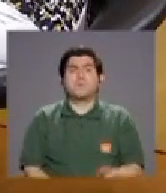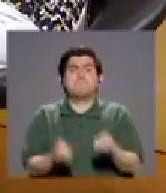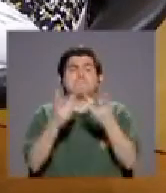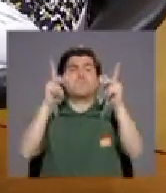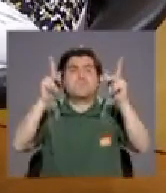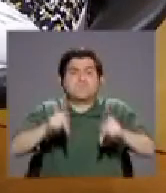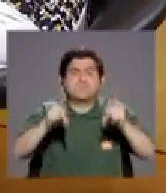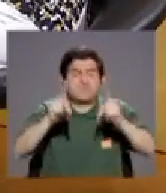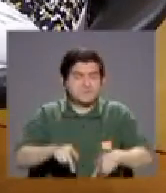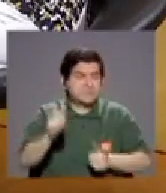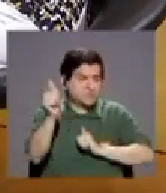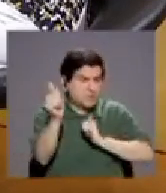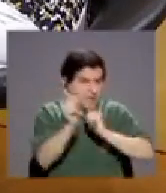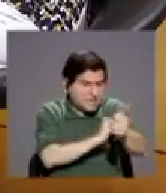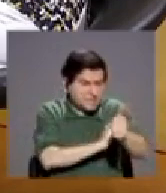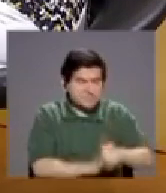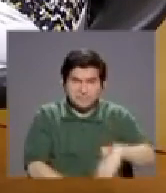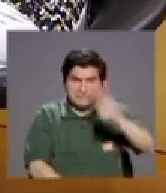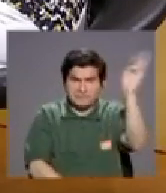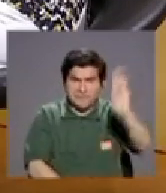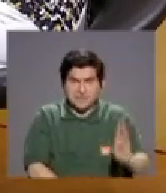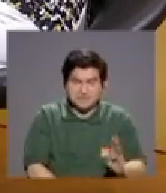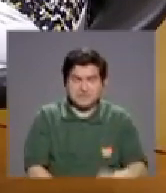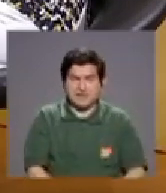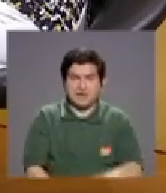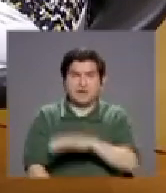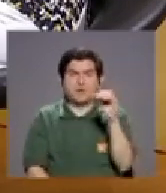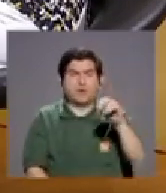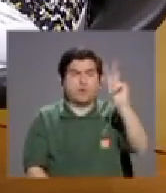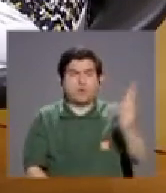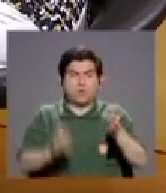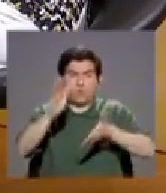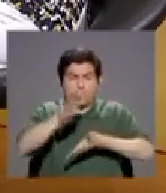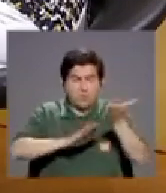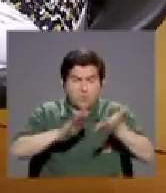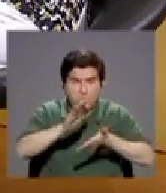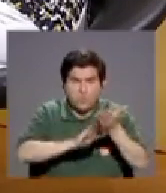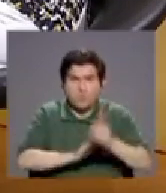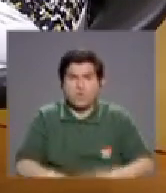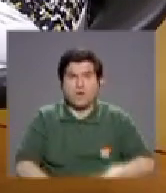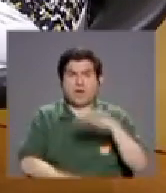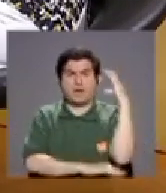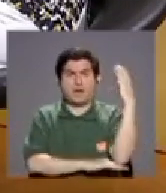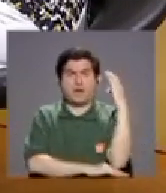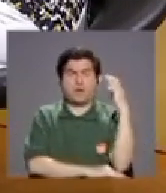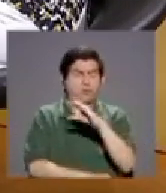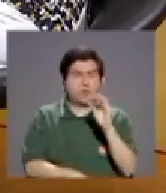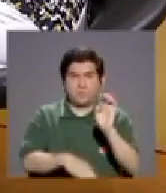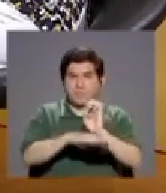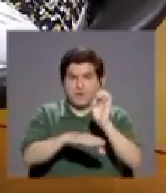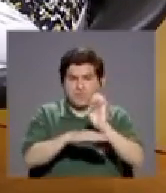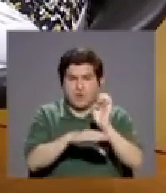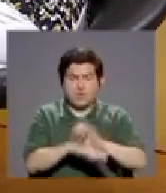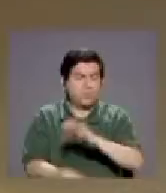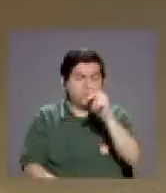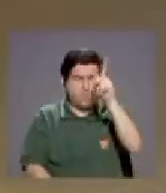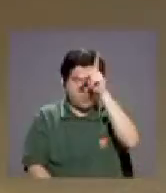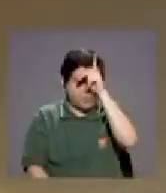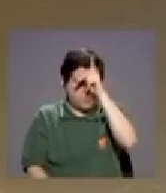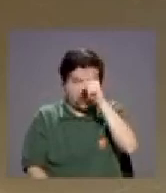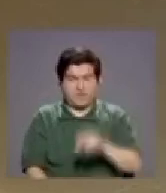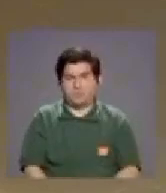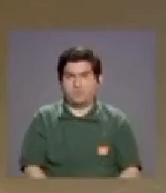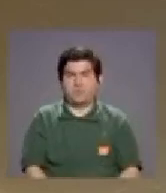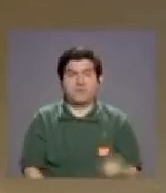que cruzaron a Brasil, la oleada de venezolanos que pasaron a Colombia, pasaron a Ecuador, pasaron a Perú,